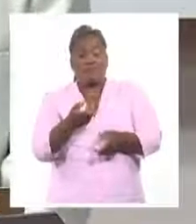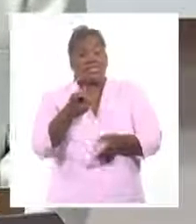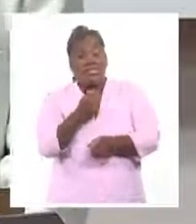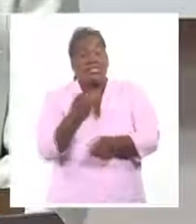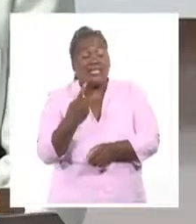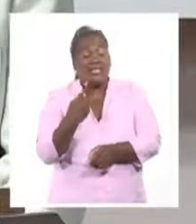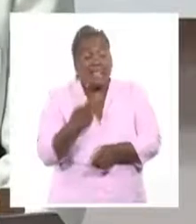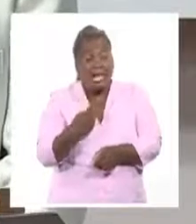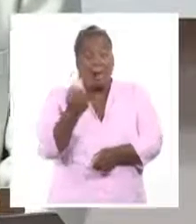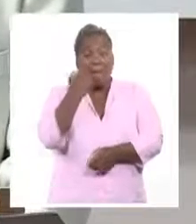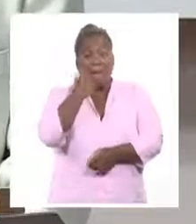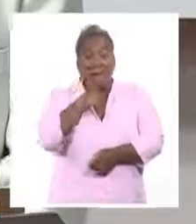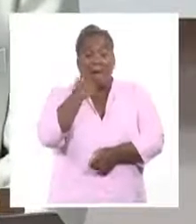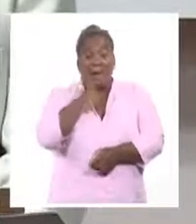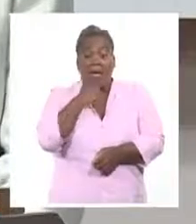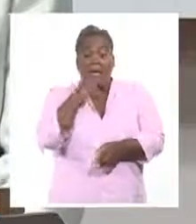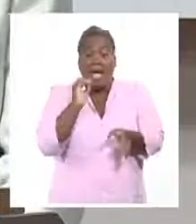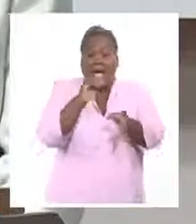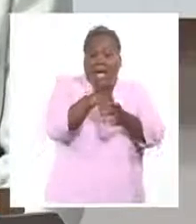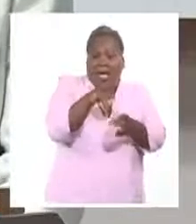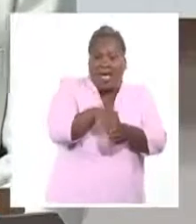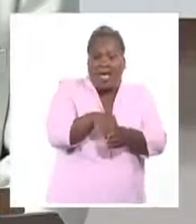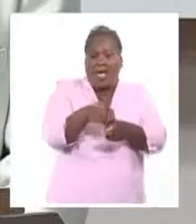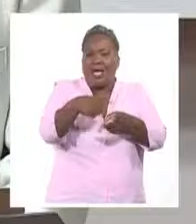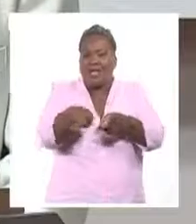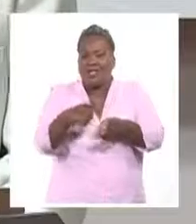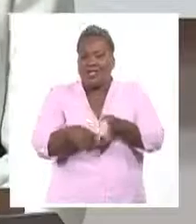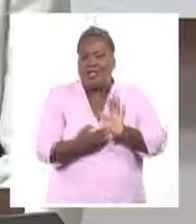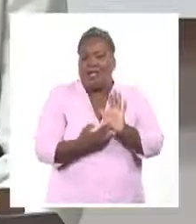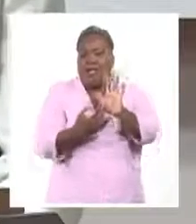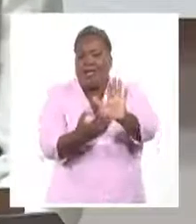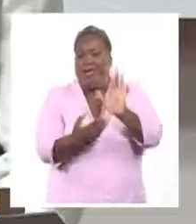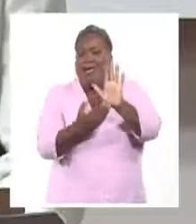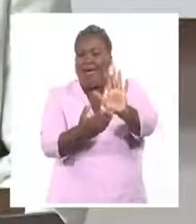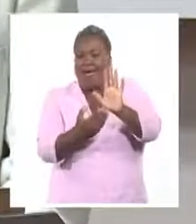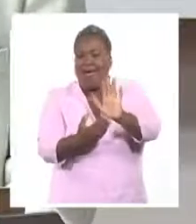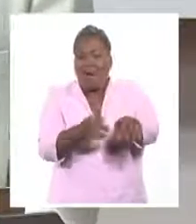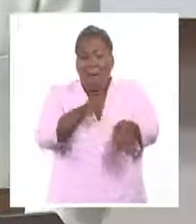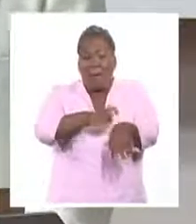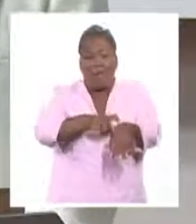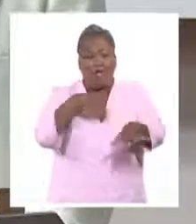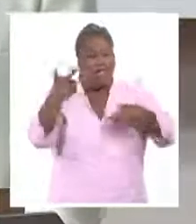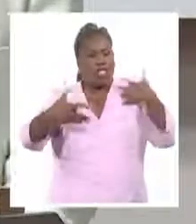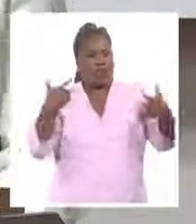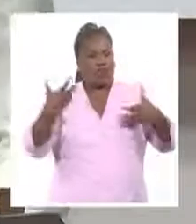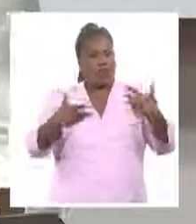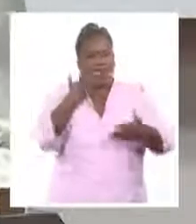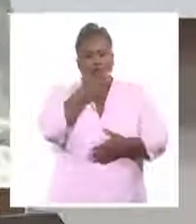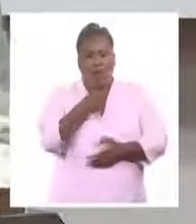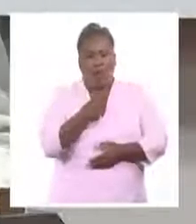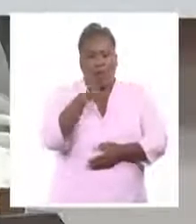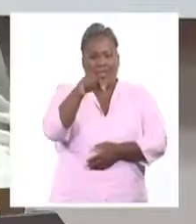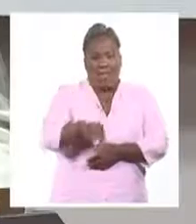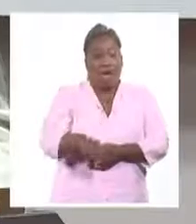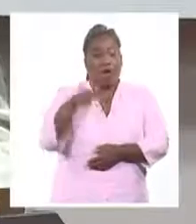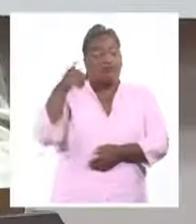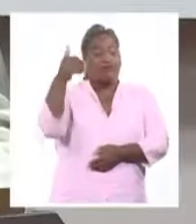cada vez más opciones que invitan y ofrezcan espacio de expresión y disfrute a los jóvenes de ahora y el